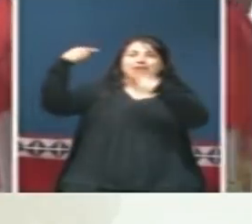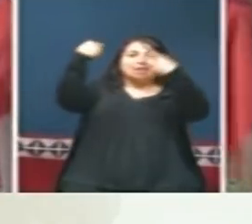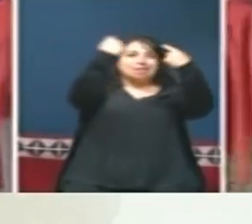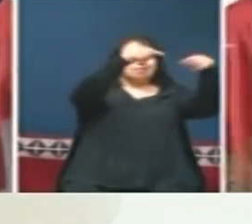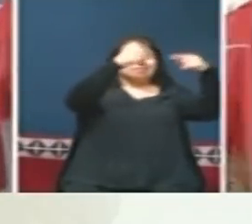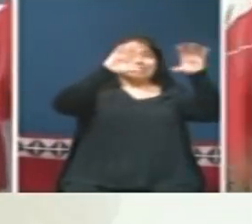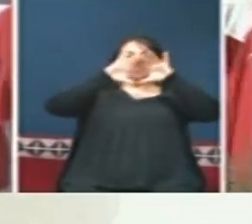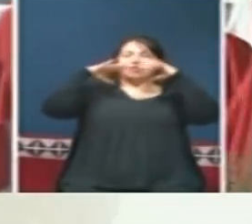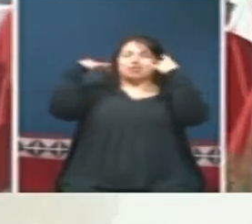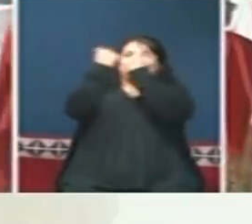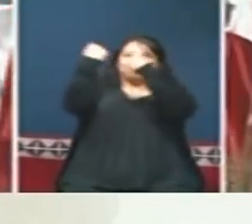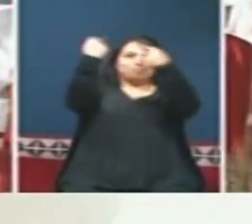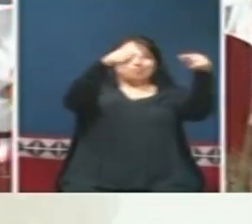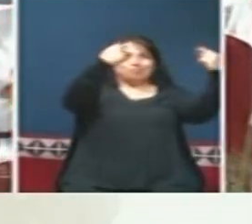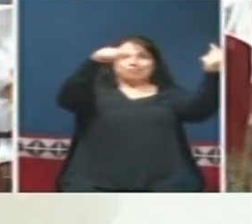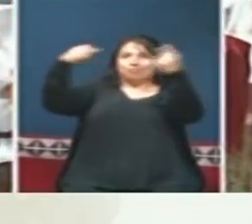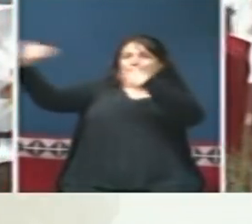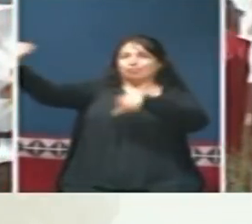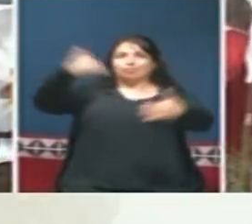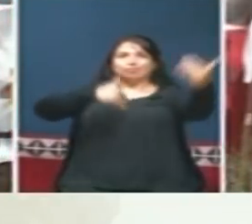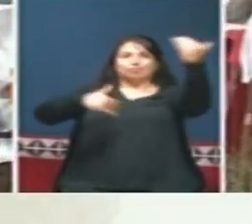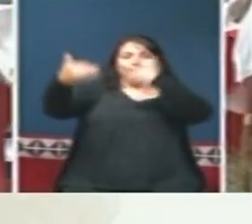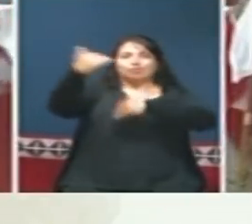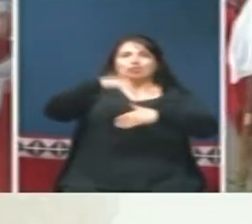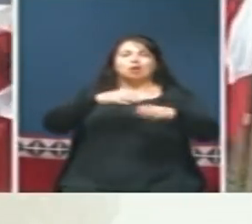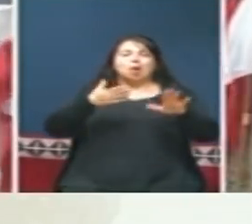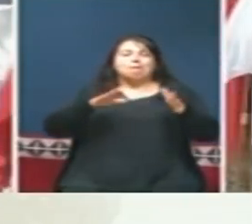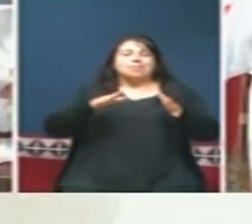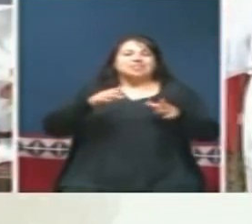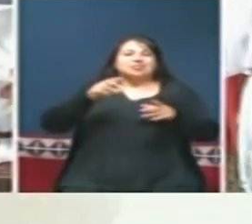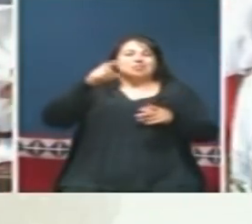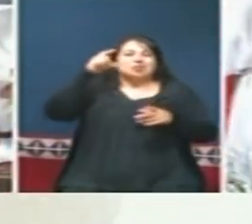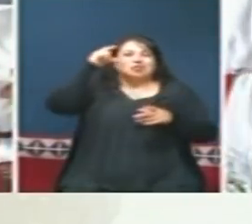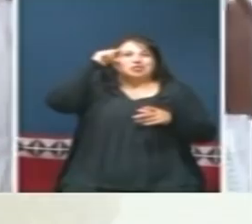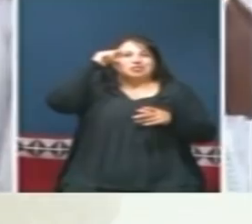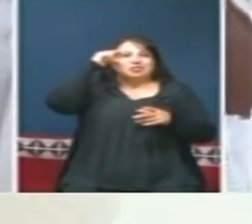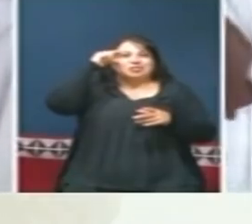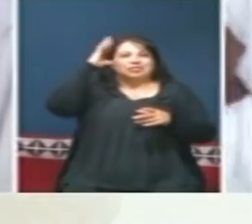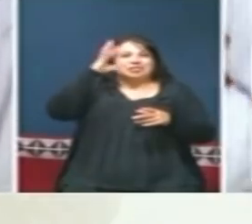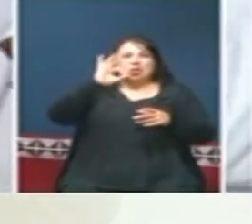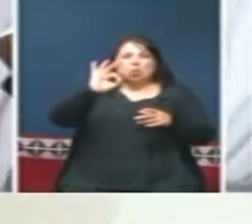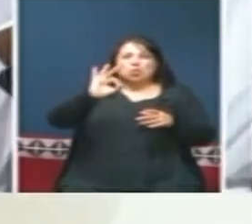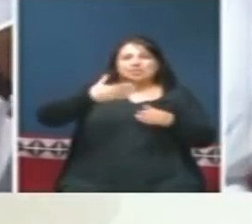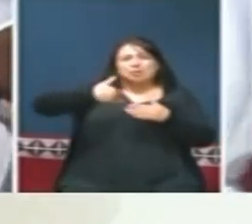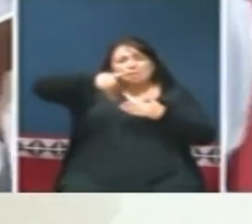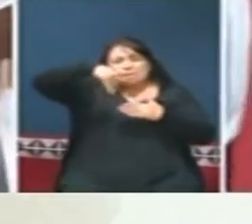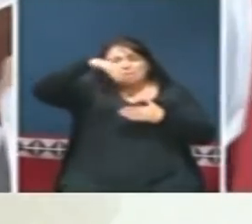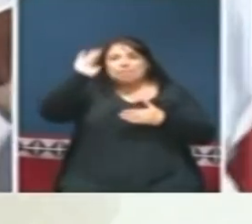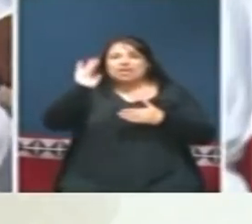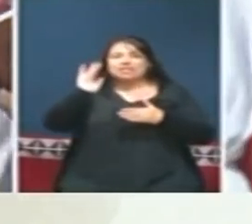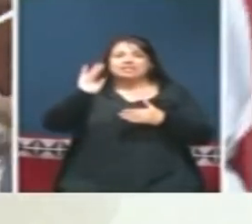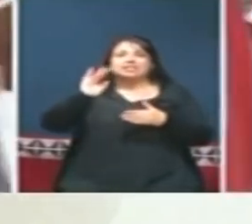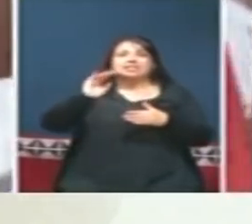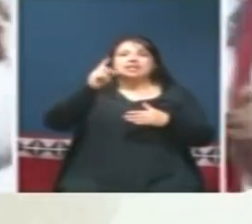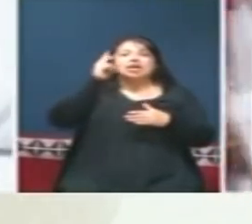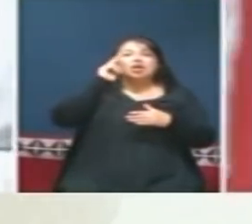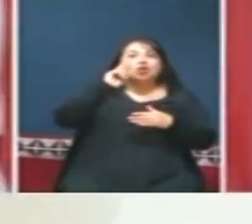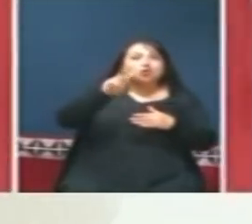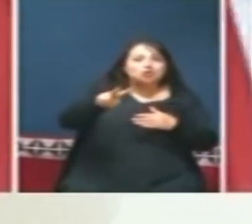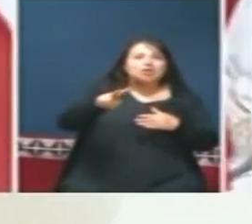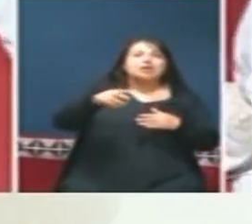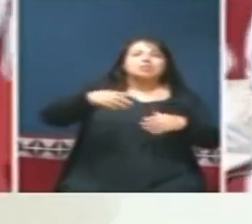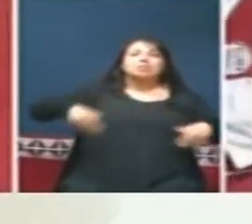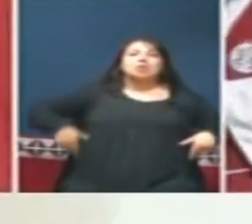Los obispos llegan a un número superior a 50. Lo vemos en imágenes también a nuestro obispo Marcelo Colombo,